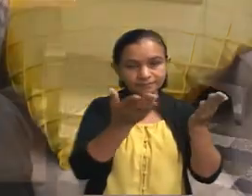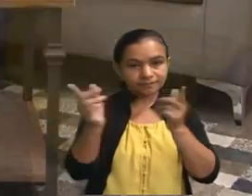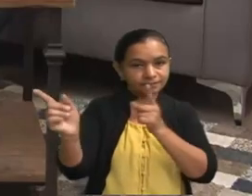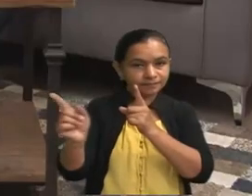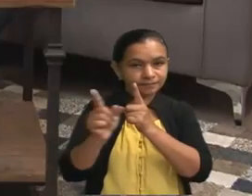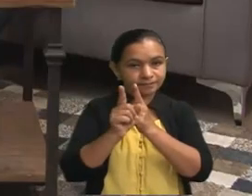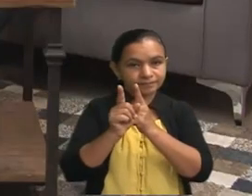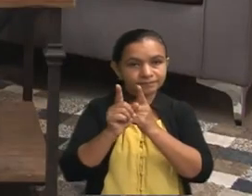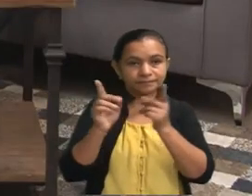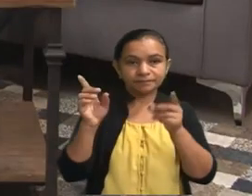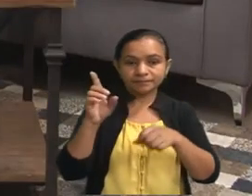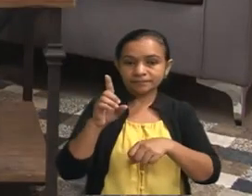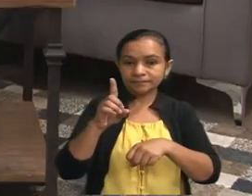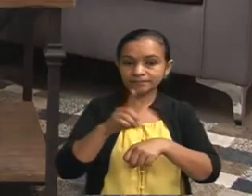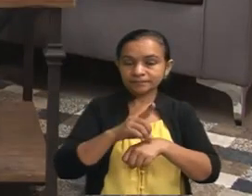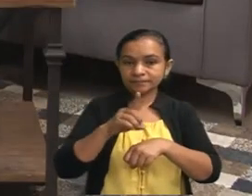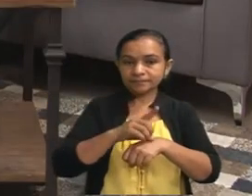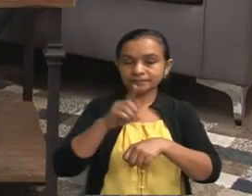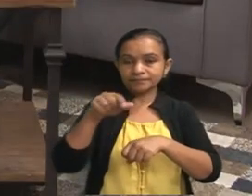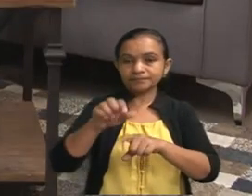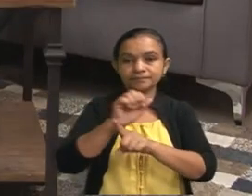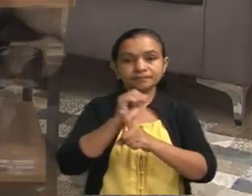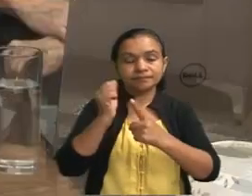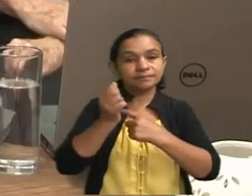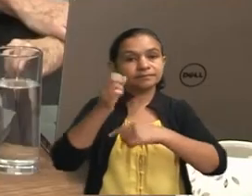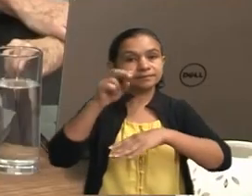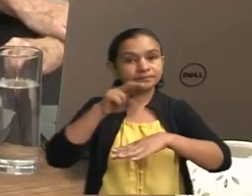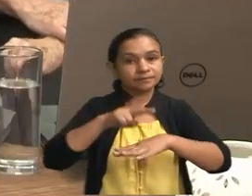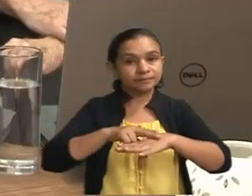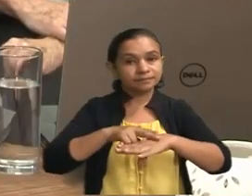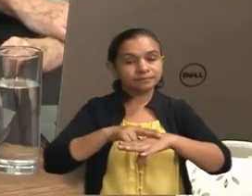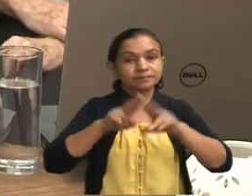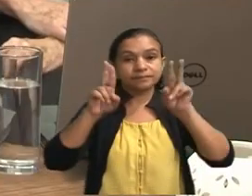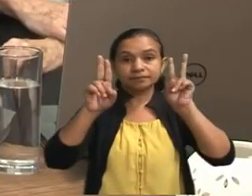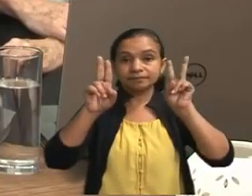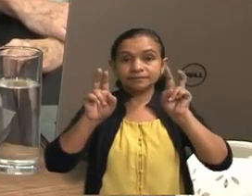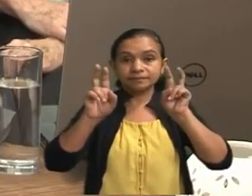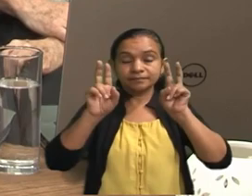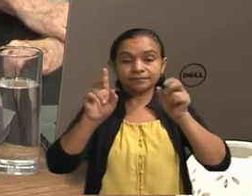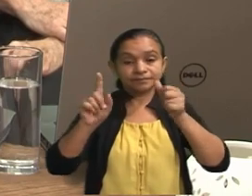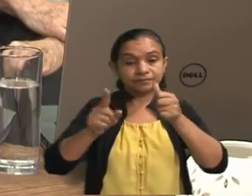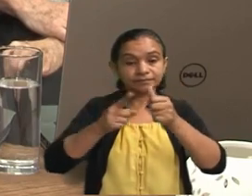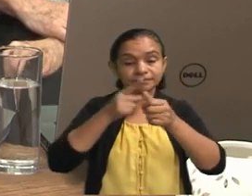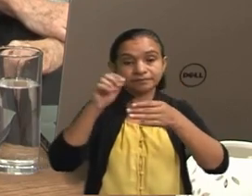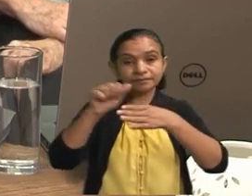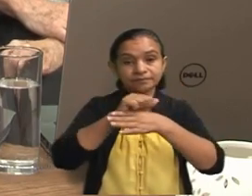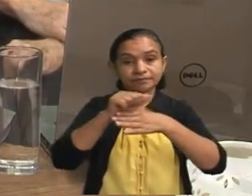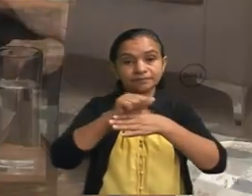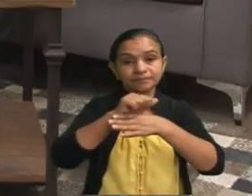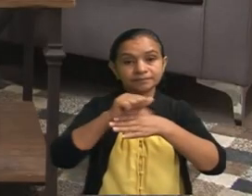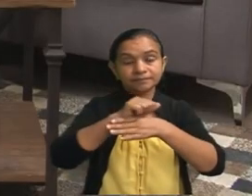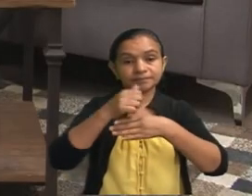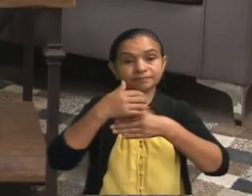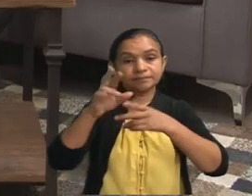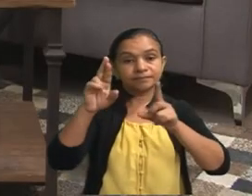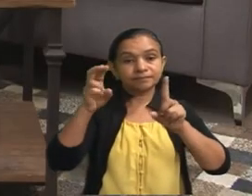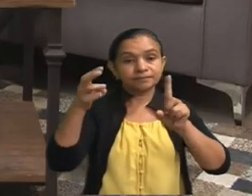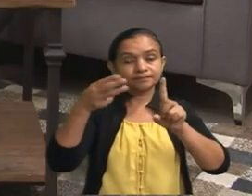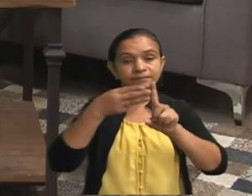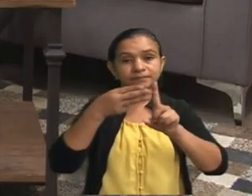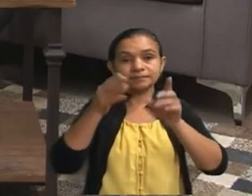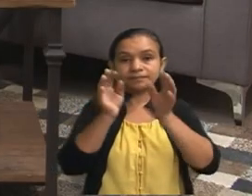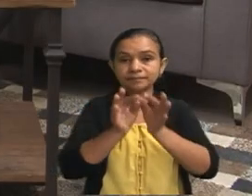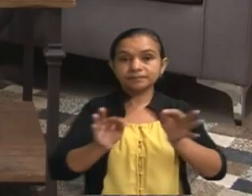pueblo, a nuestra audiencia a partir del canal parlamentario respecto a este primer simulacro regional de tsunami. Sí, quizás el mensaje